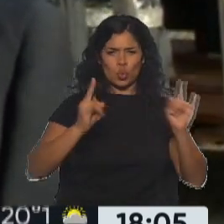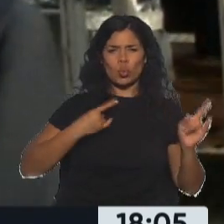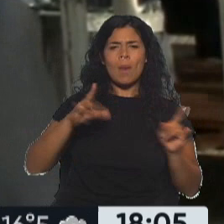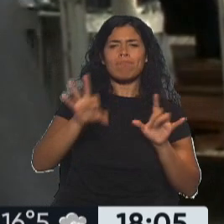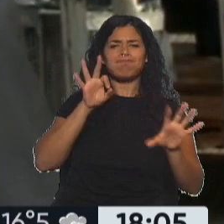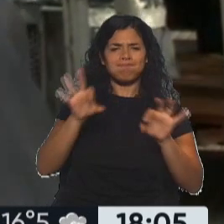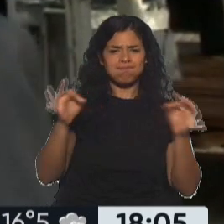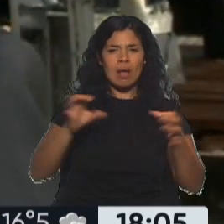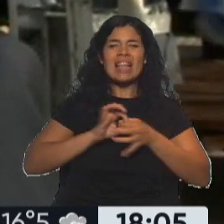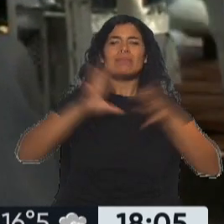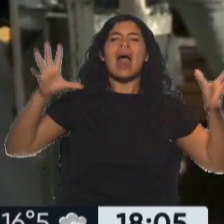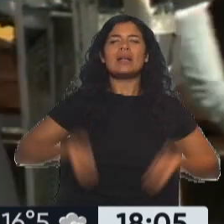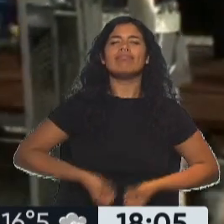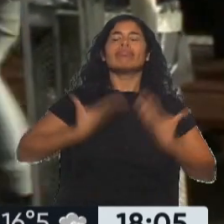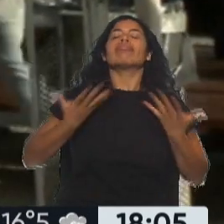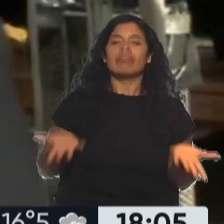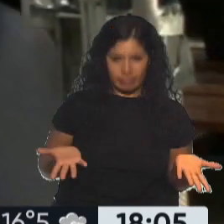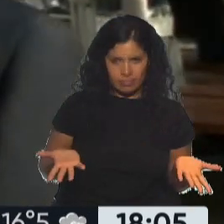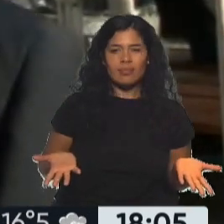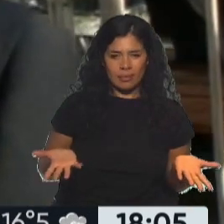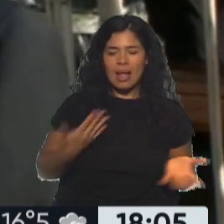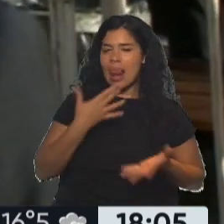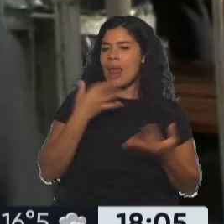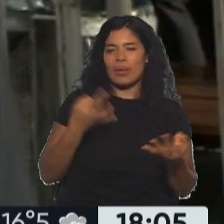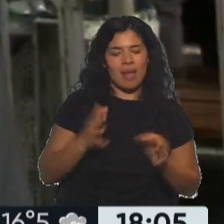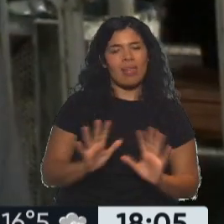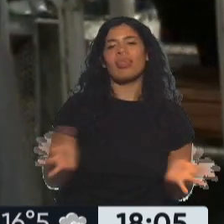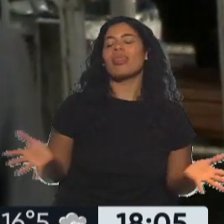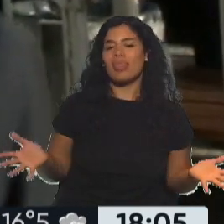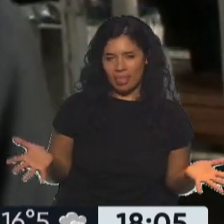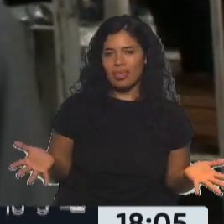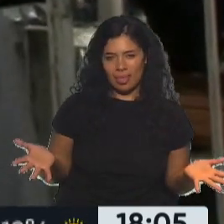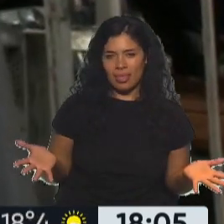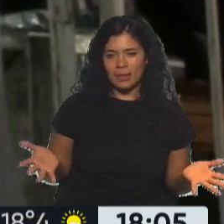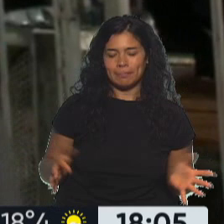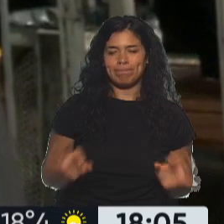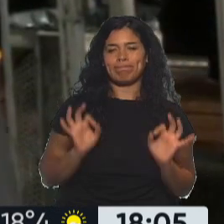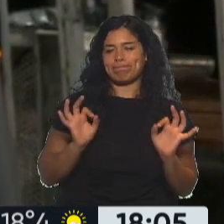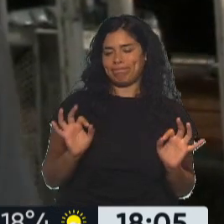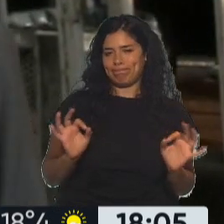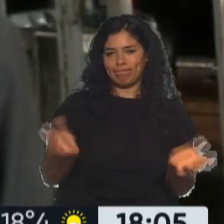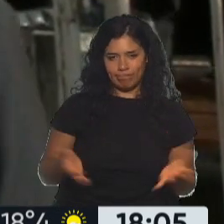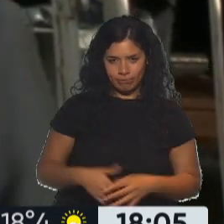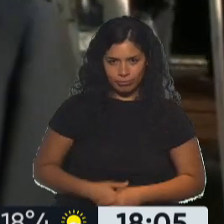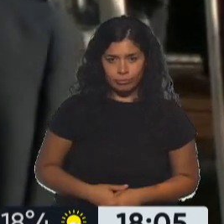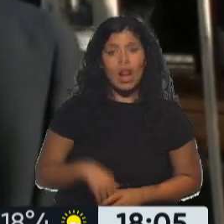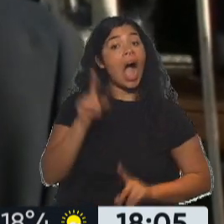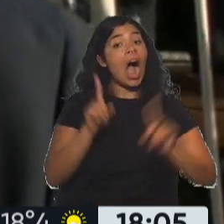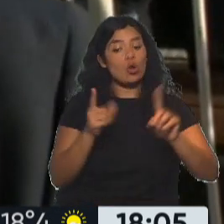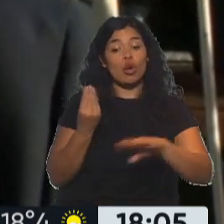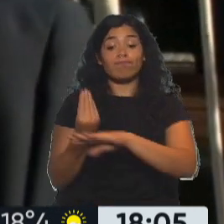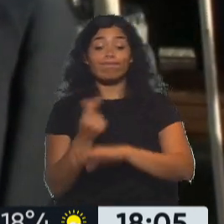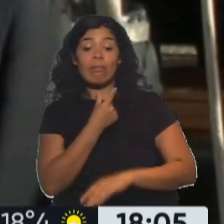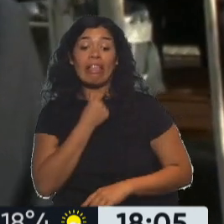son valores que son insuperables frente a cualquier intento de dictatorial que pueda haber, hasta de algunos candidatos que se meten dentro del